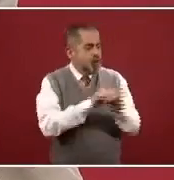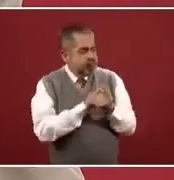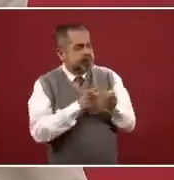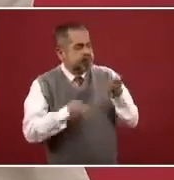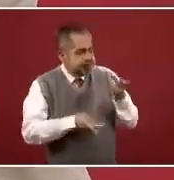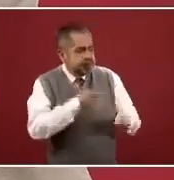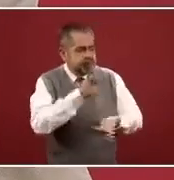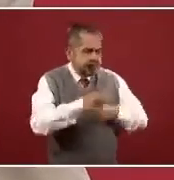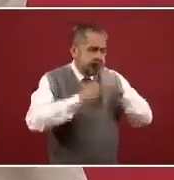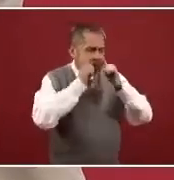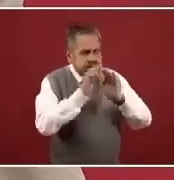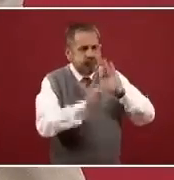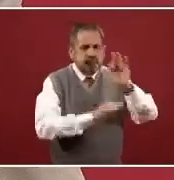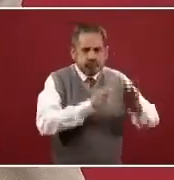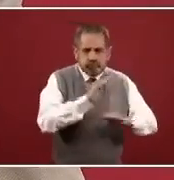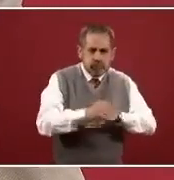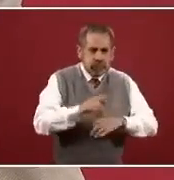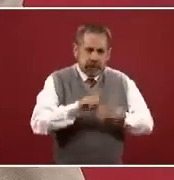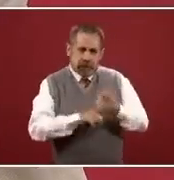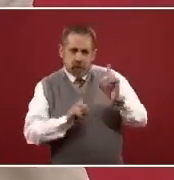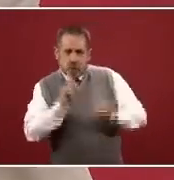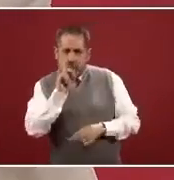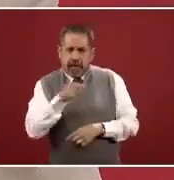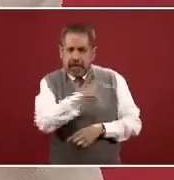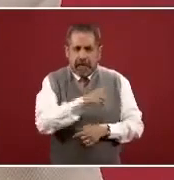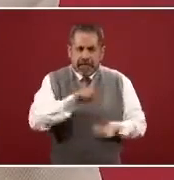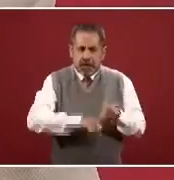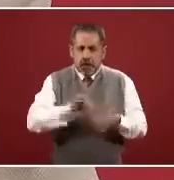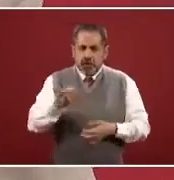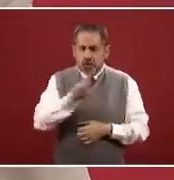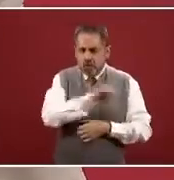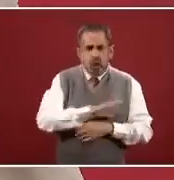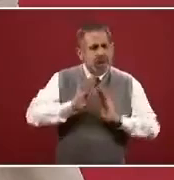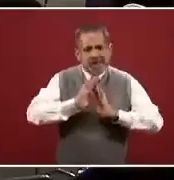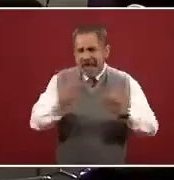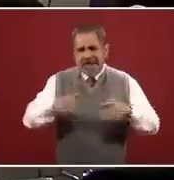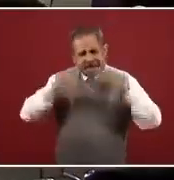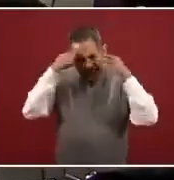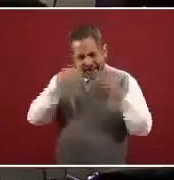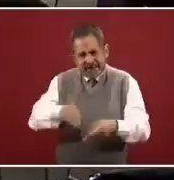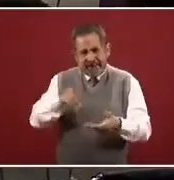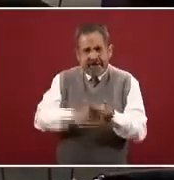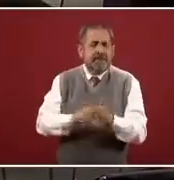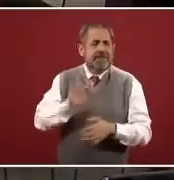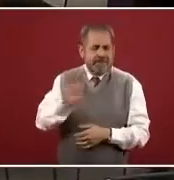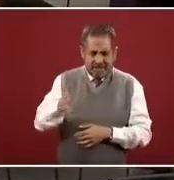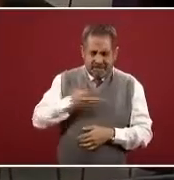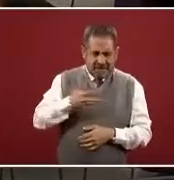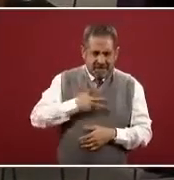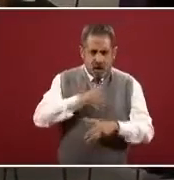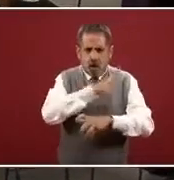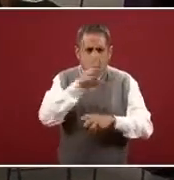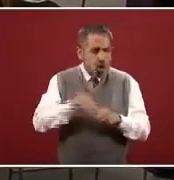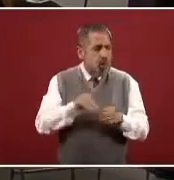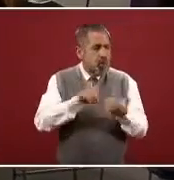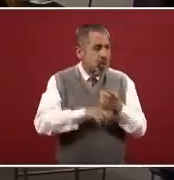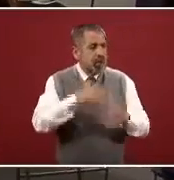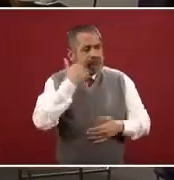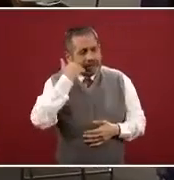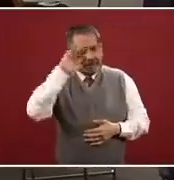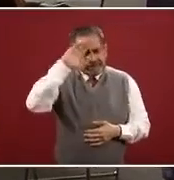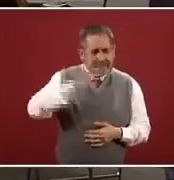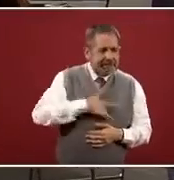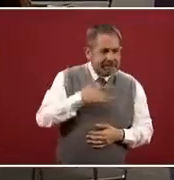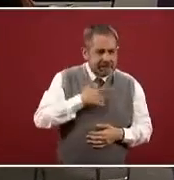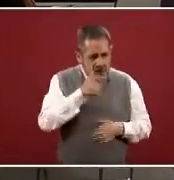pacientes desde que son casos sospechosos, y bueno, se enfoca un poco más en la parte de cómo atenderlos en relación a la sintomatología que estén